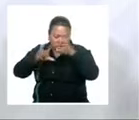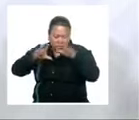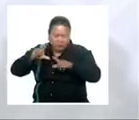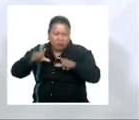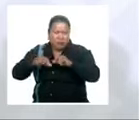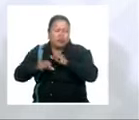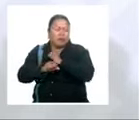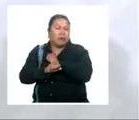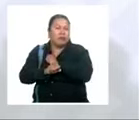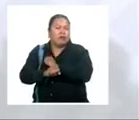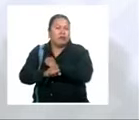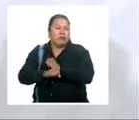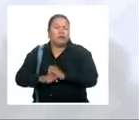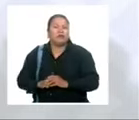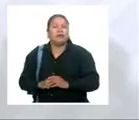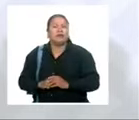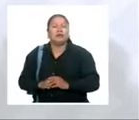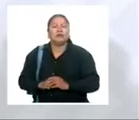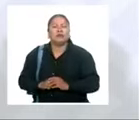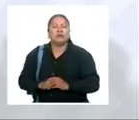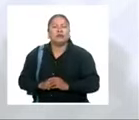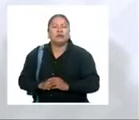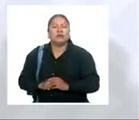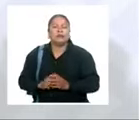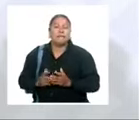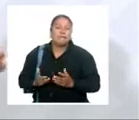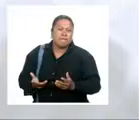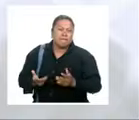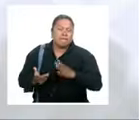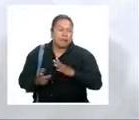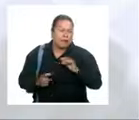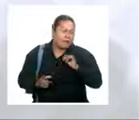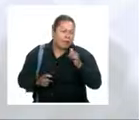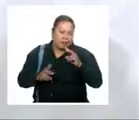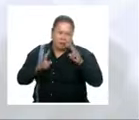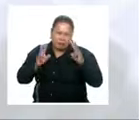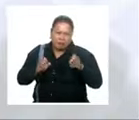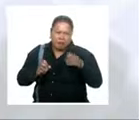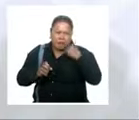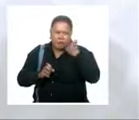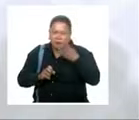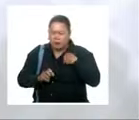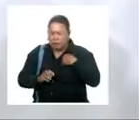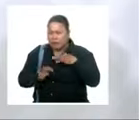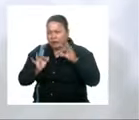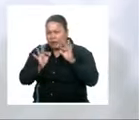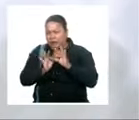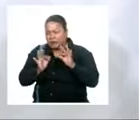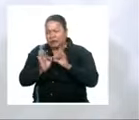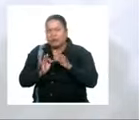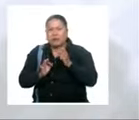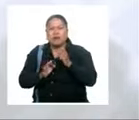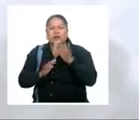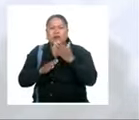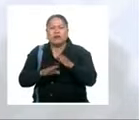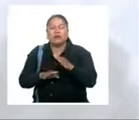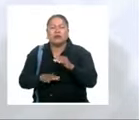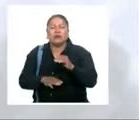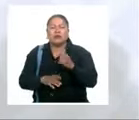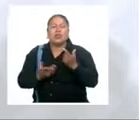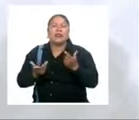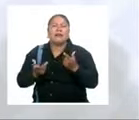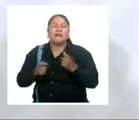de Seguridad. Y algún otro tema que quiero abordar es lo relativo a los